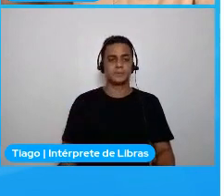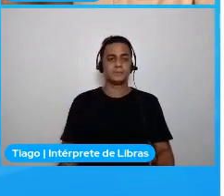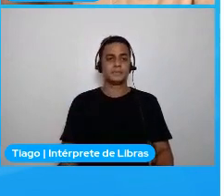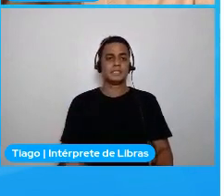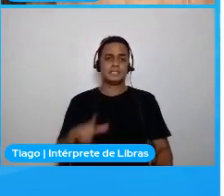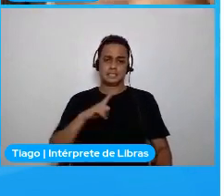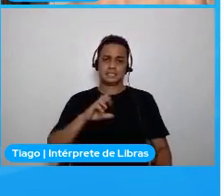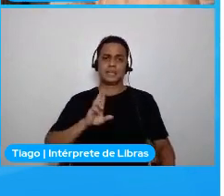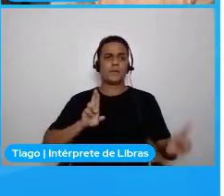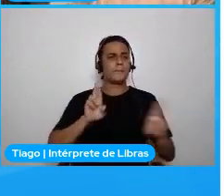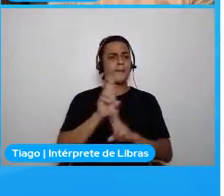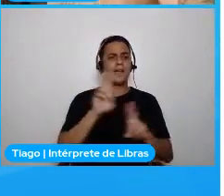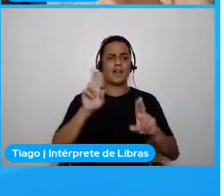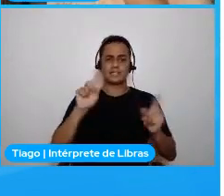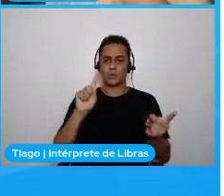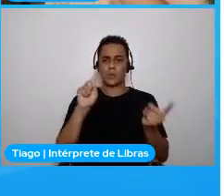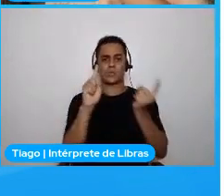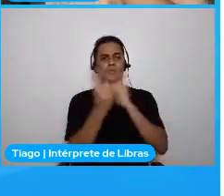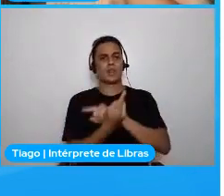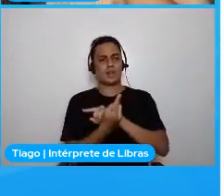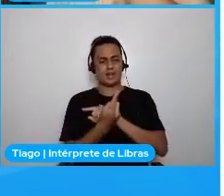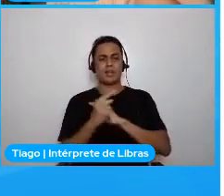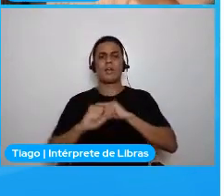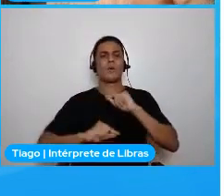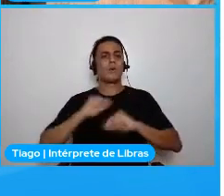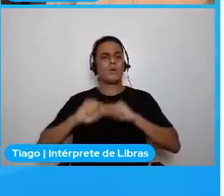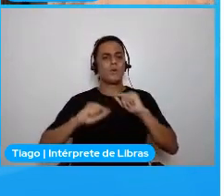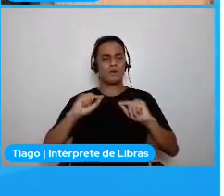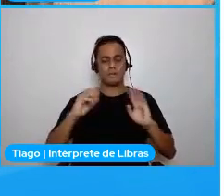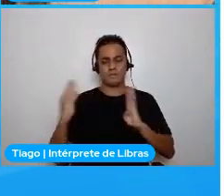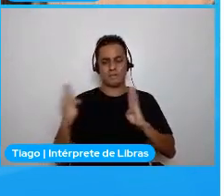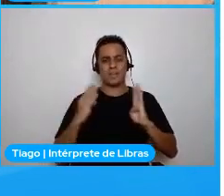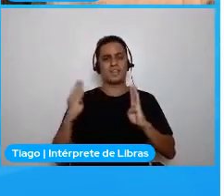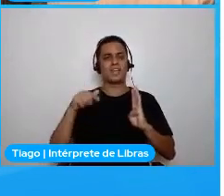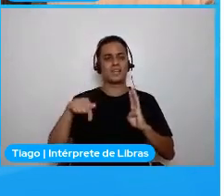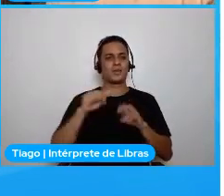directa en la inversión que tuvieron durante la pandemia. Entonces,